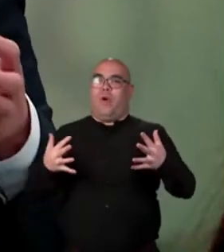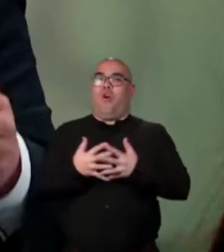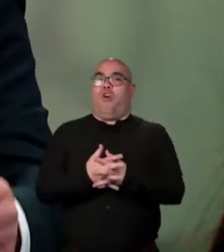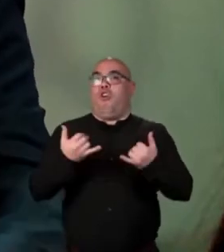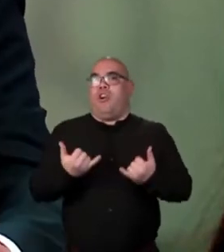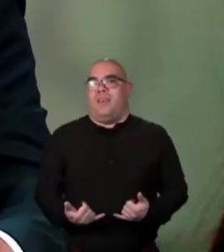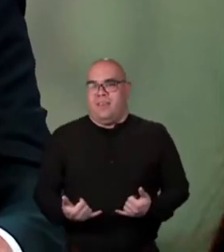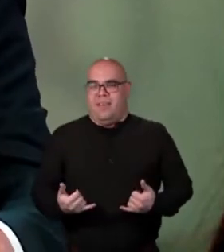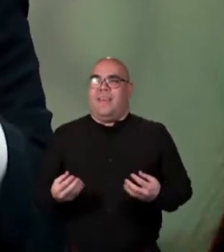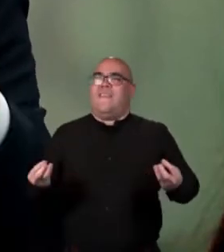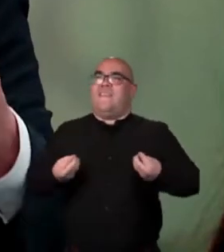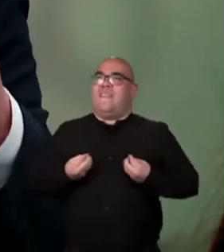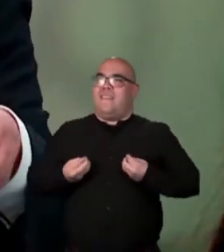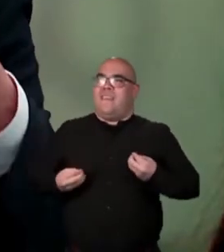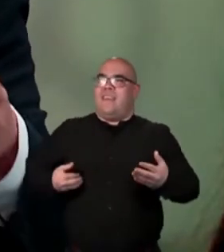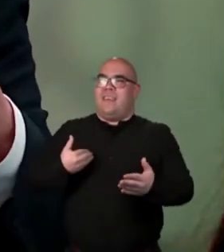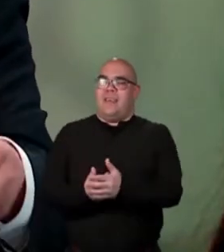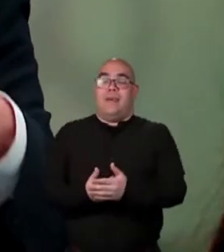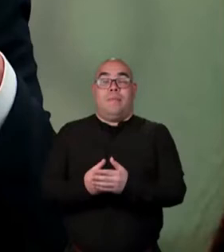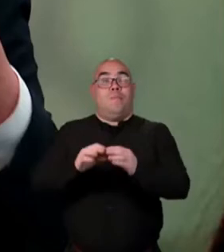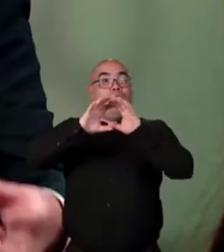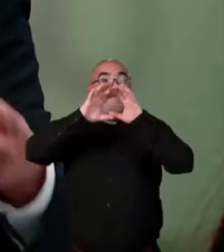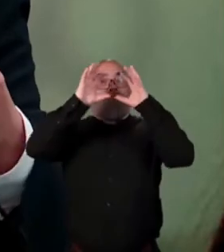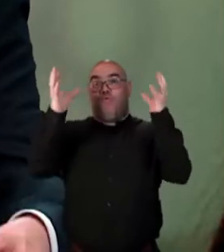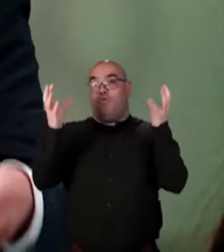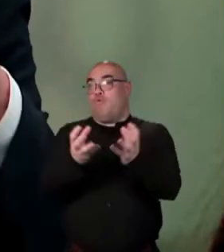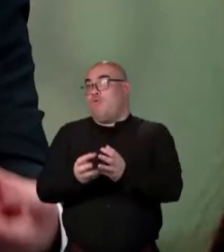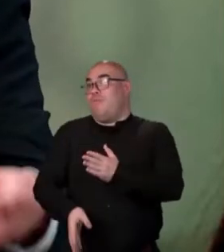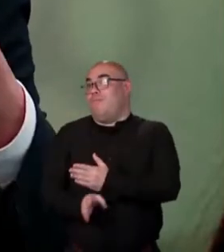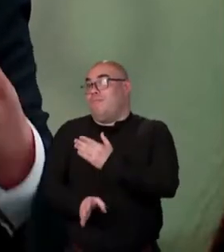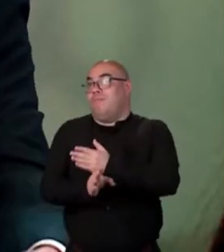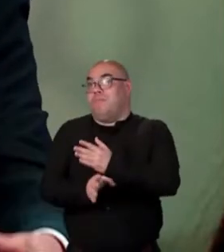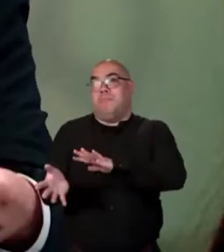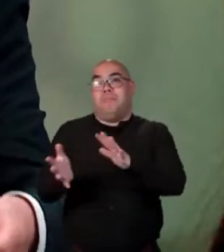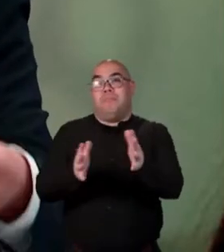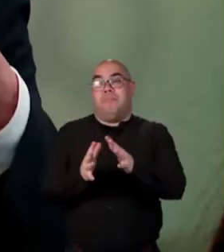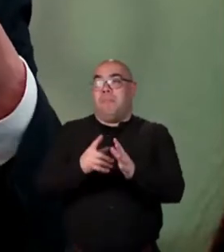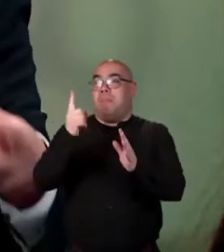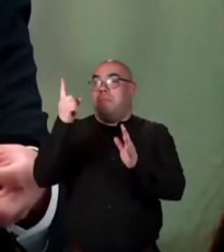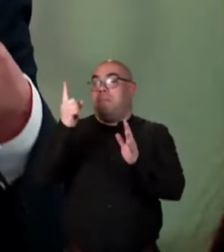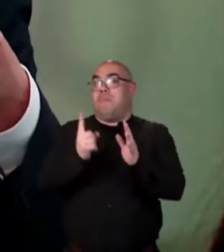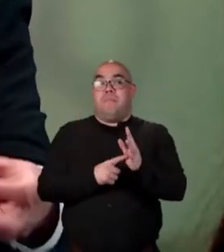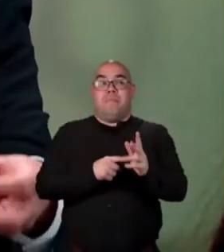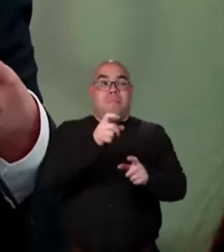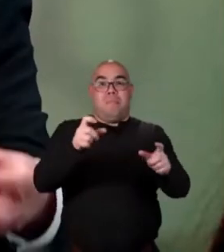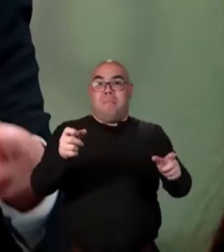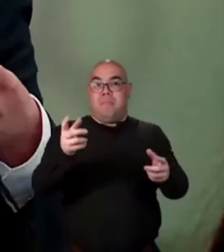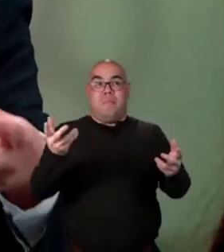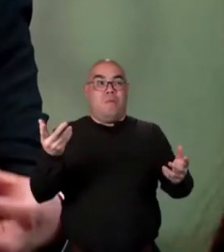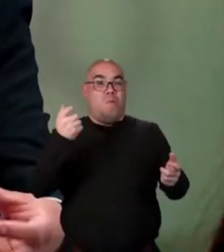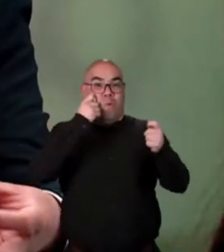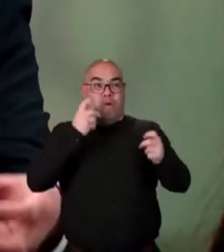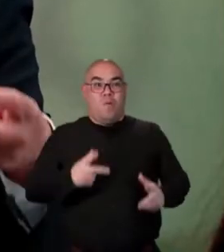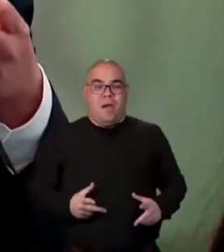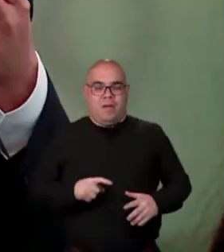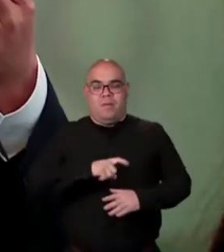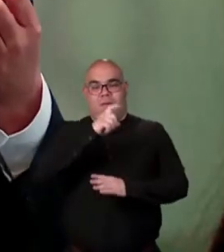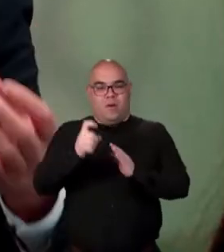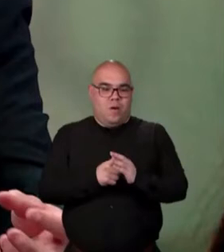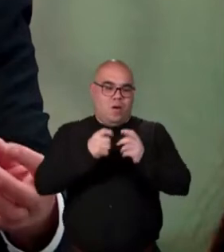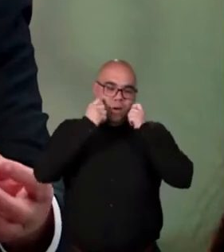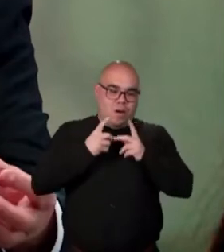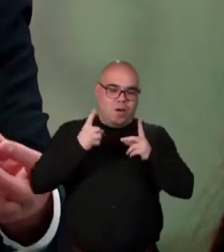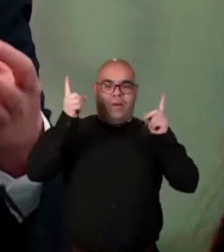vamos a convivir con ella lo que viene en el mundo va a requerir de seres humanos diferentes y seres humanos fortalecidos en lo humano en las